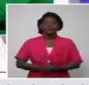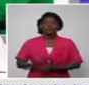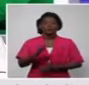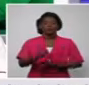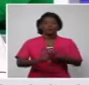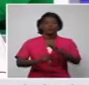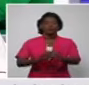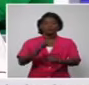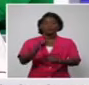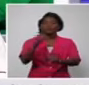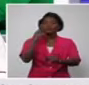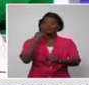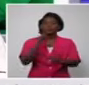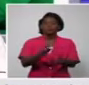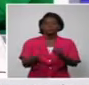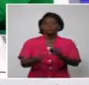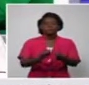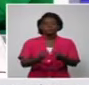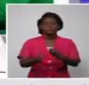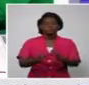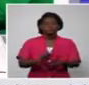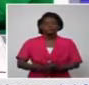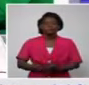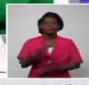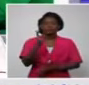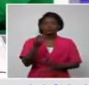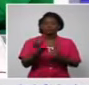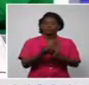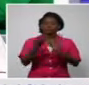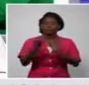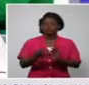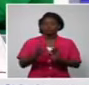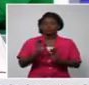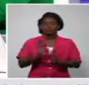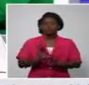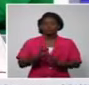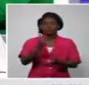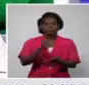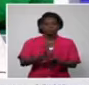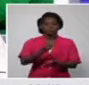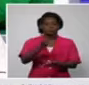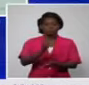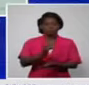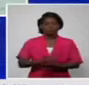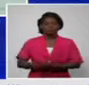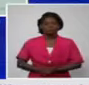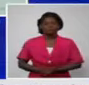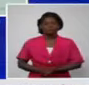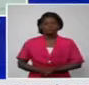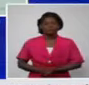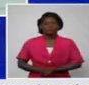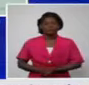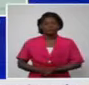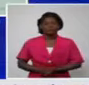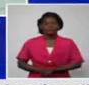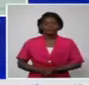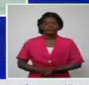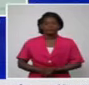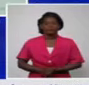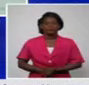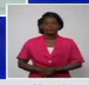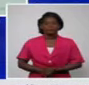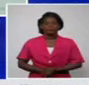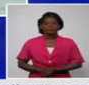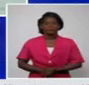situación de transmisión con 2 casos del municipio cabecera. Santi Espíritus con 12